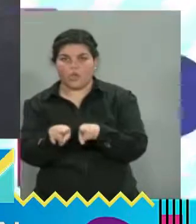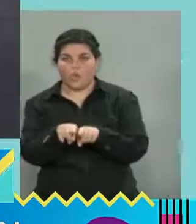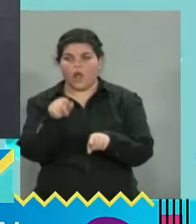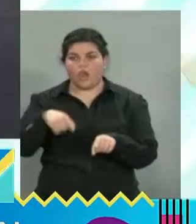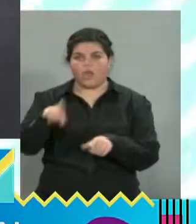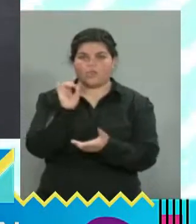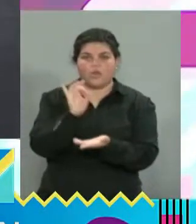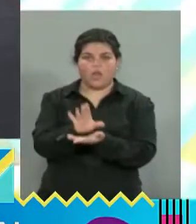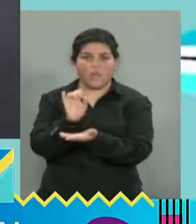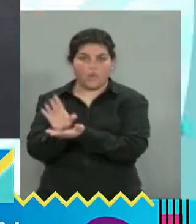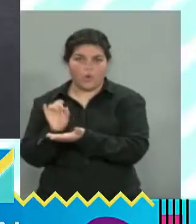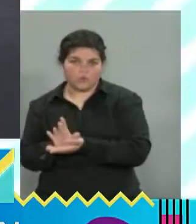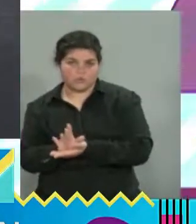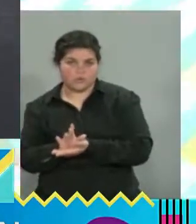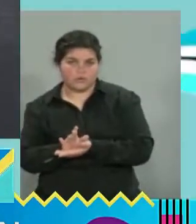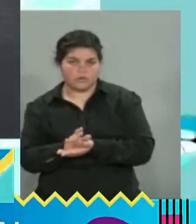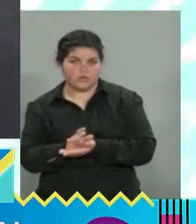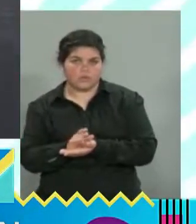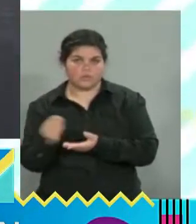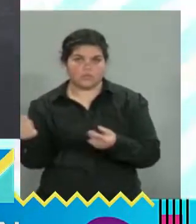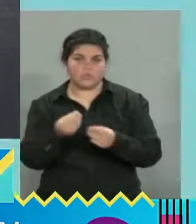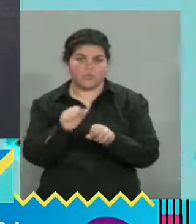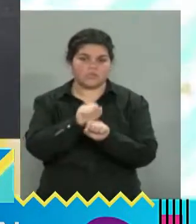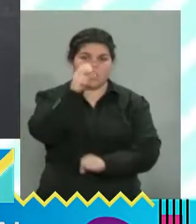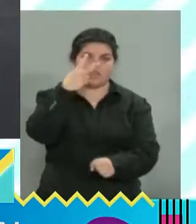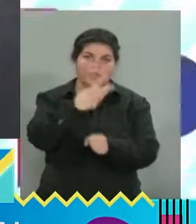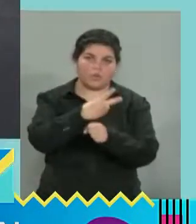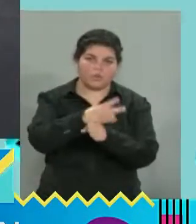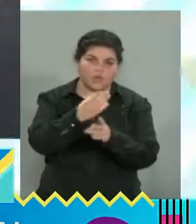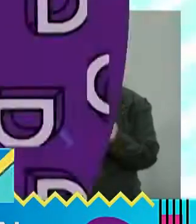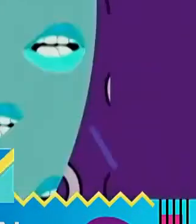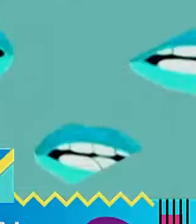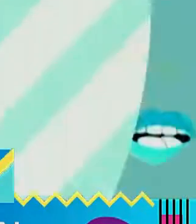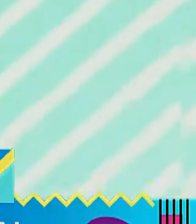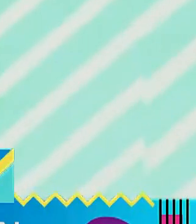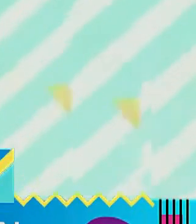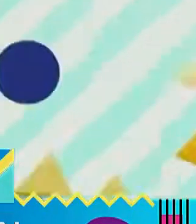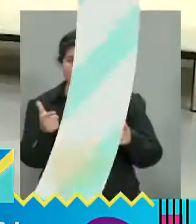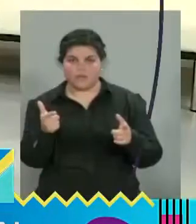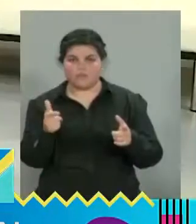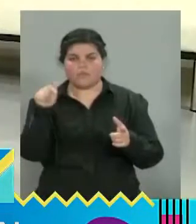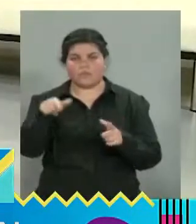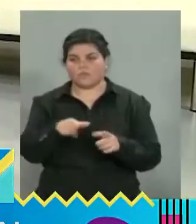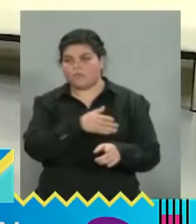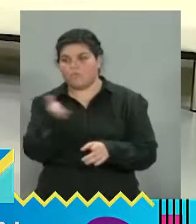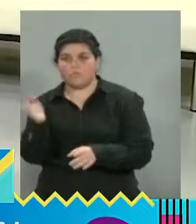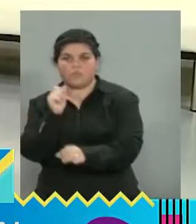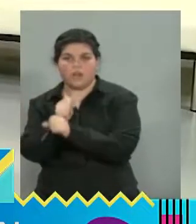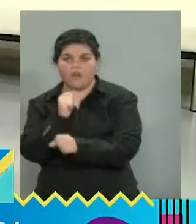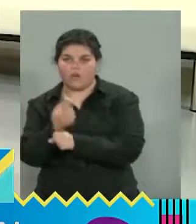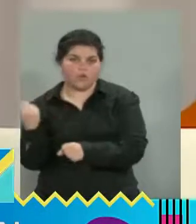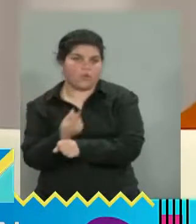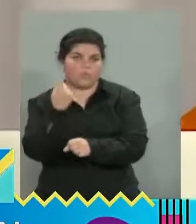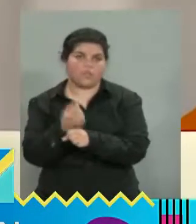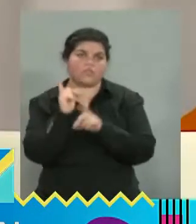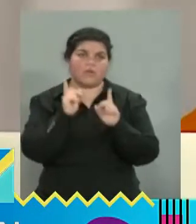expulsan, entonces no pueden tener el estudio secundario y no pueden acceder tampoco a un empleo, y aunque tengan el estudio secundario, universitario,